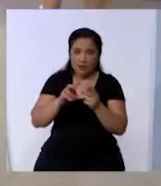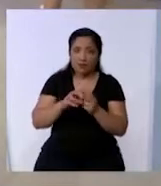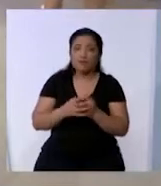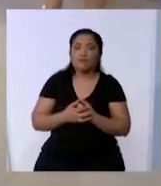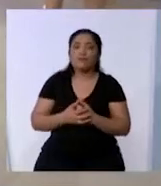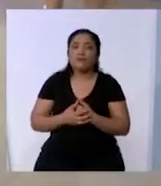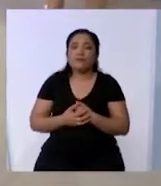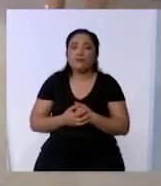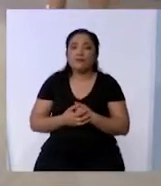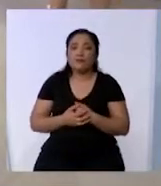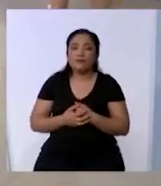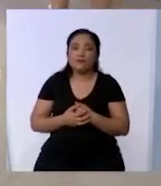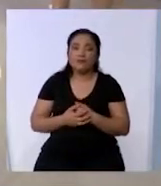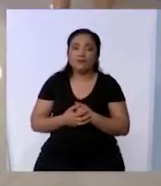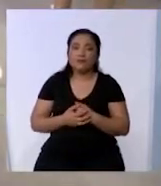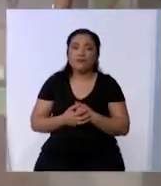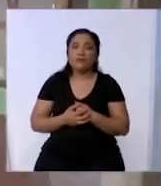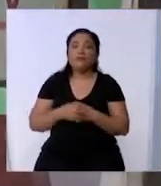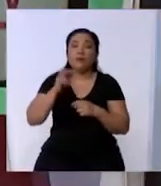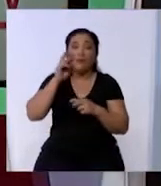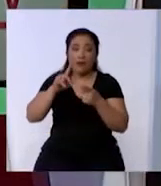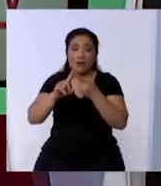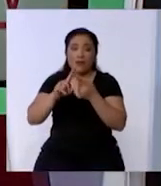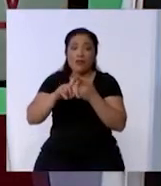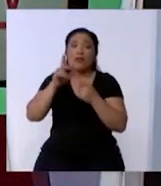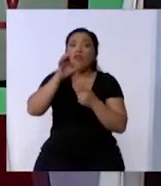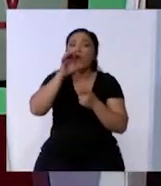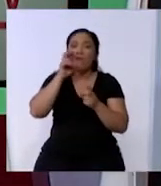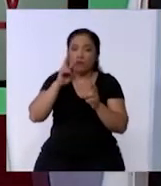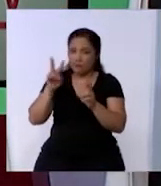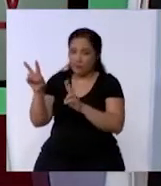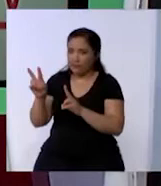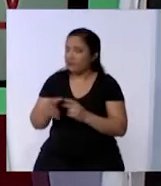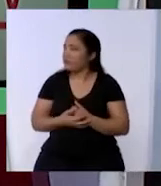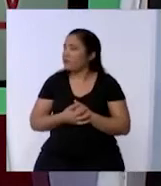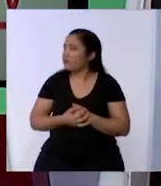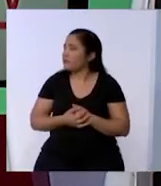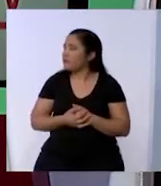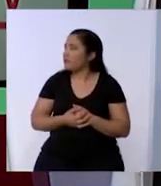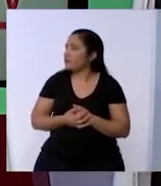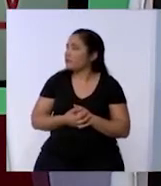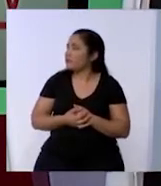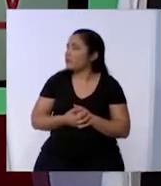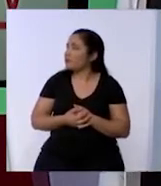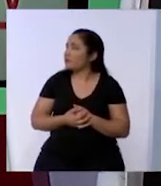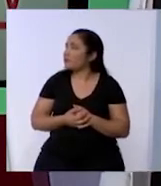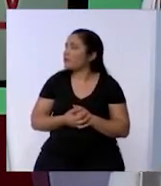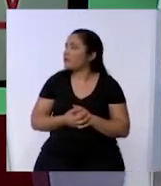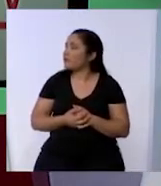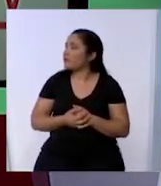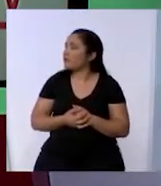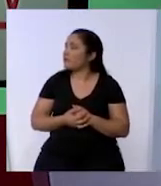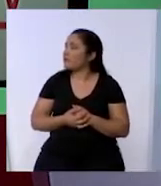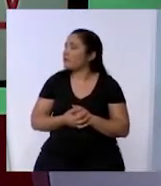que pasan. Aquí, aquí. Pasan. Bien, bien. Pongo el dedo acá, entonces me sobra B y R. Entonces, sí. Esta raya del triángulo representa a la